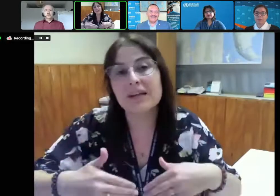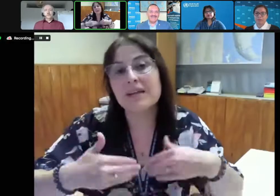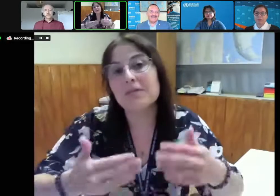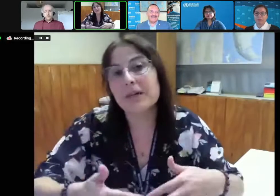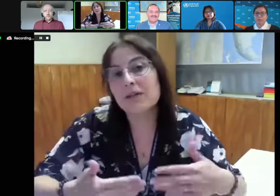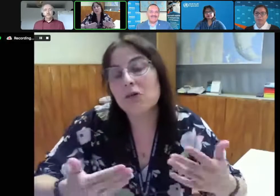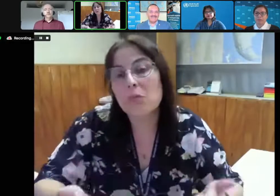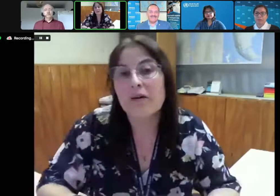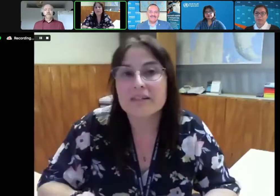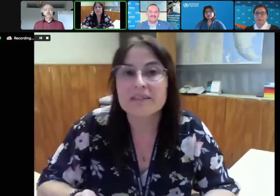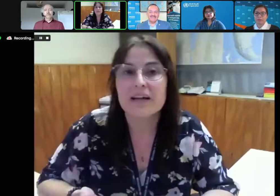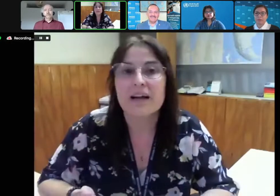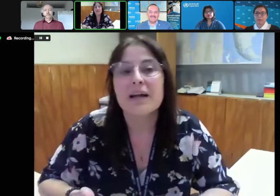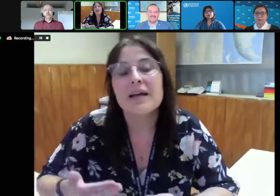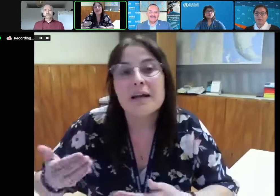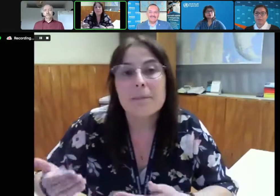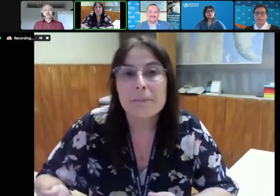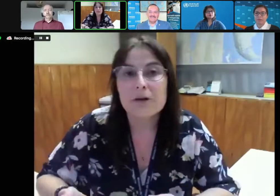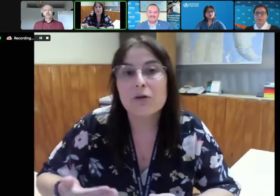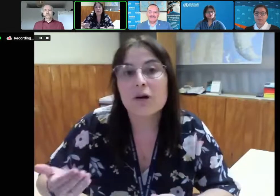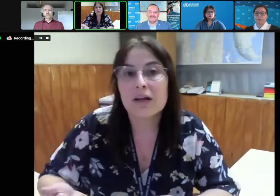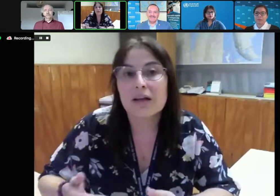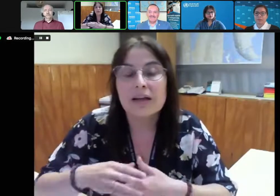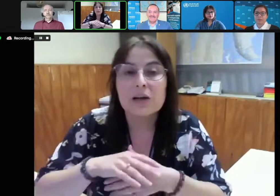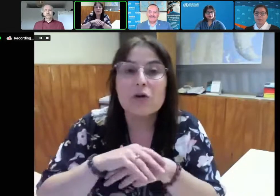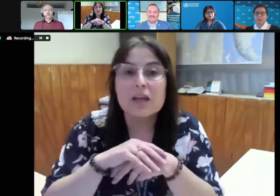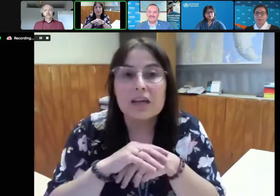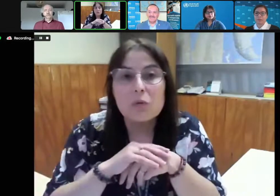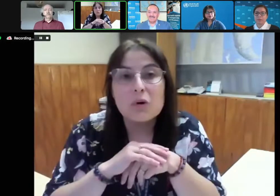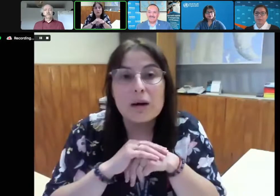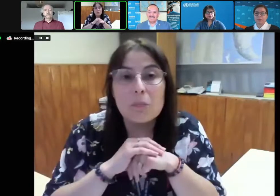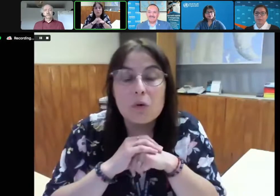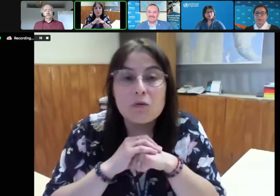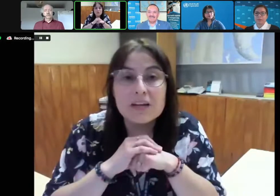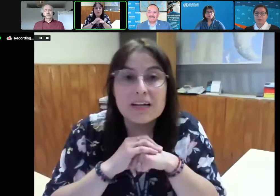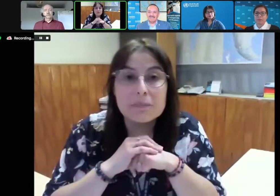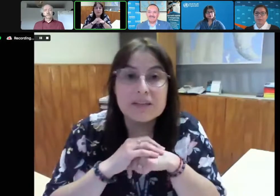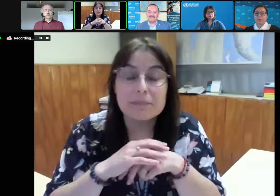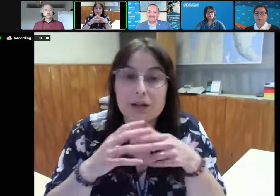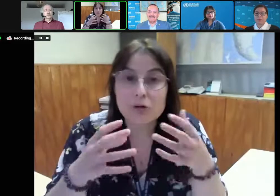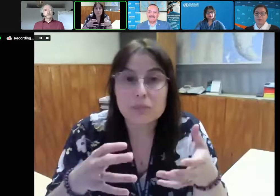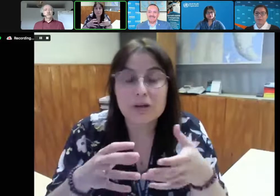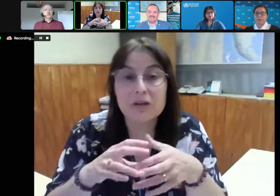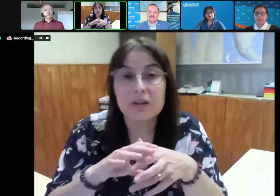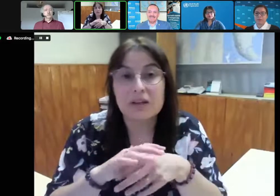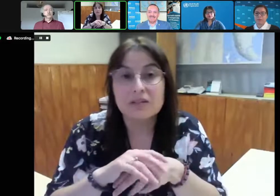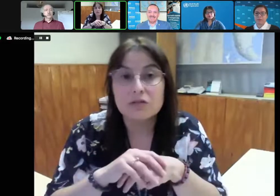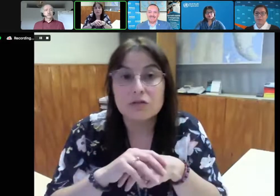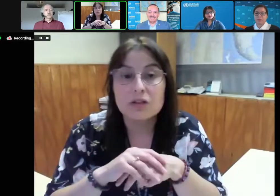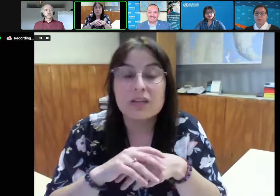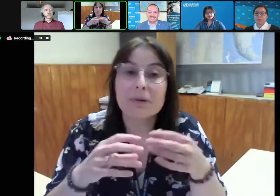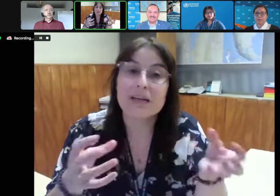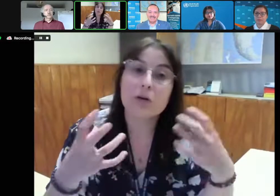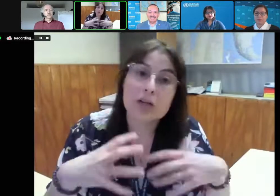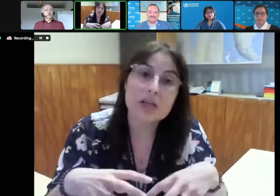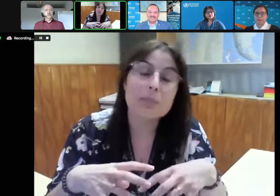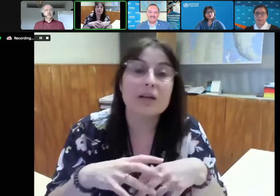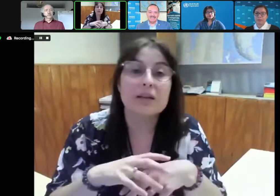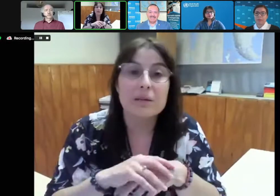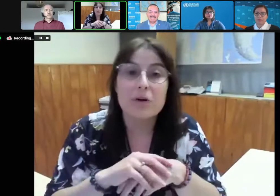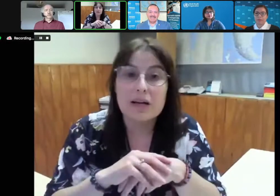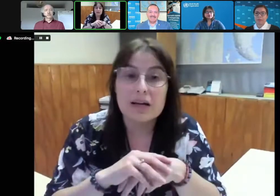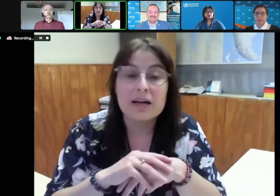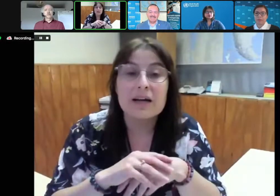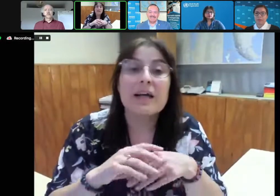como país ver cómo avanzar. Pero creo que es una muy buena herramienta para los tomadores de decisión y para los equipos